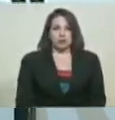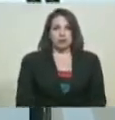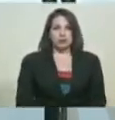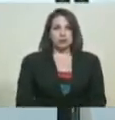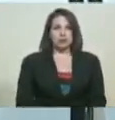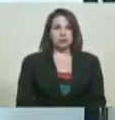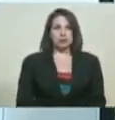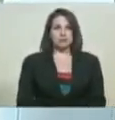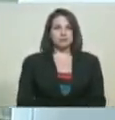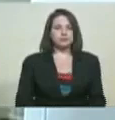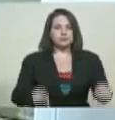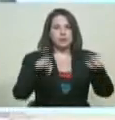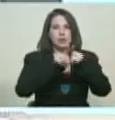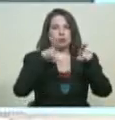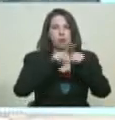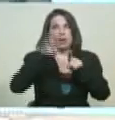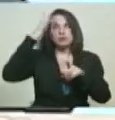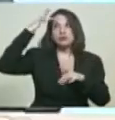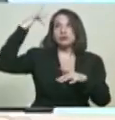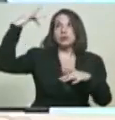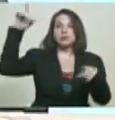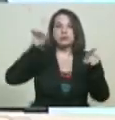como un sueño